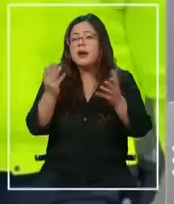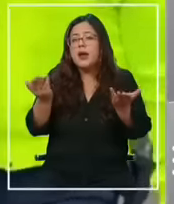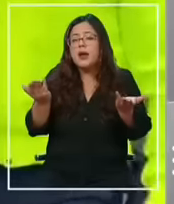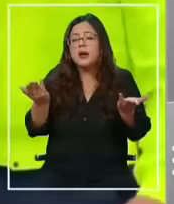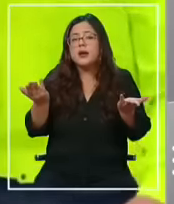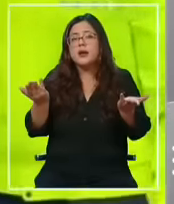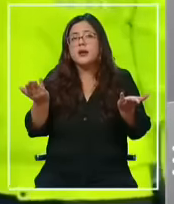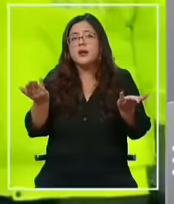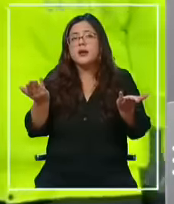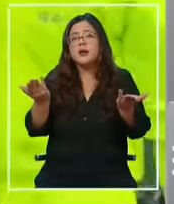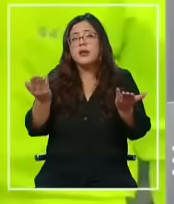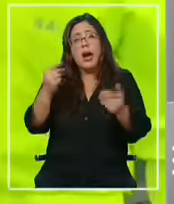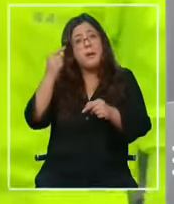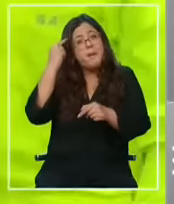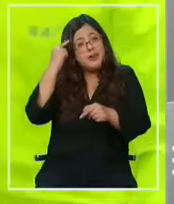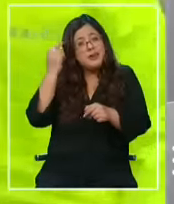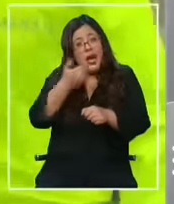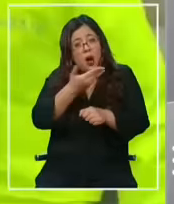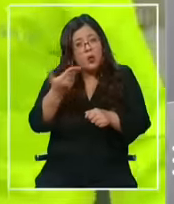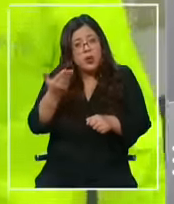que se ha explorado o no.